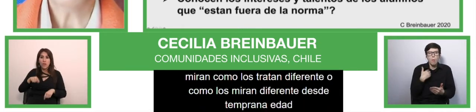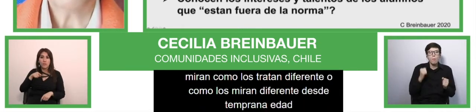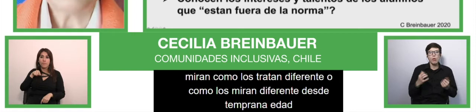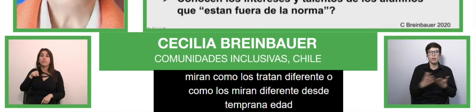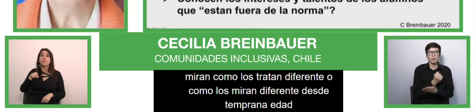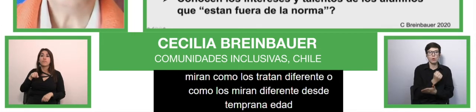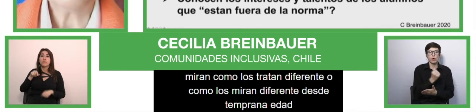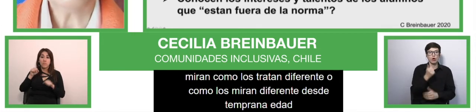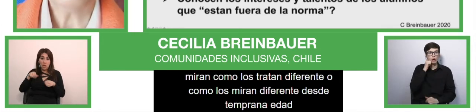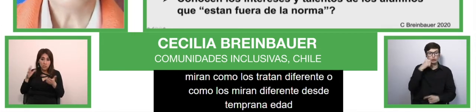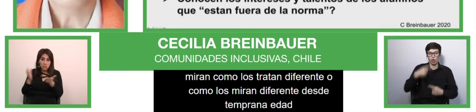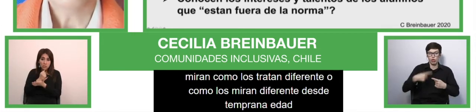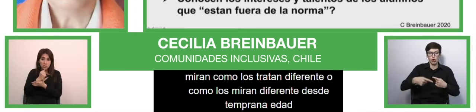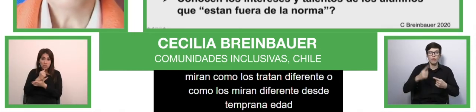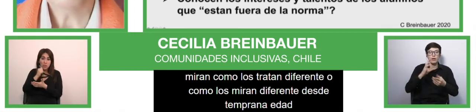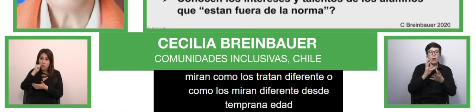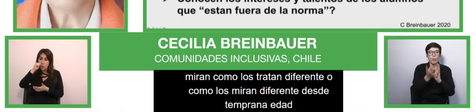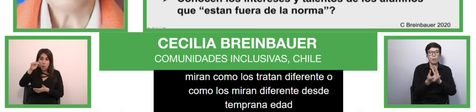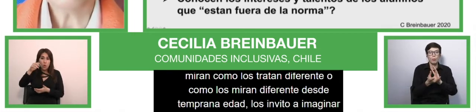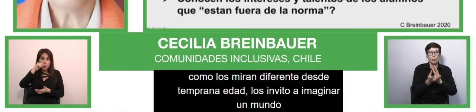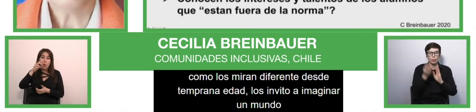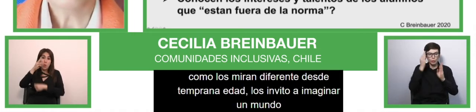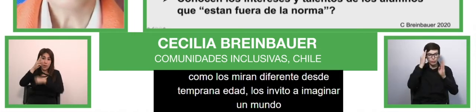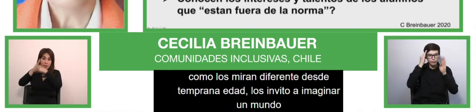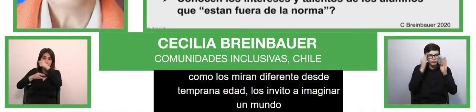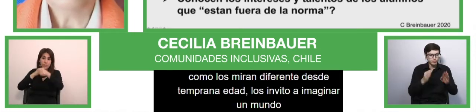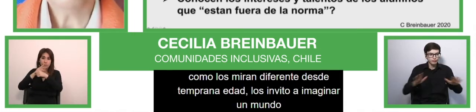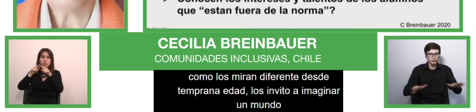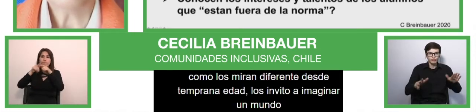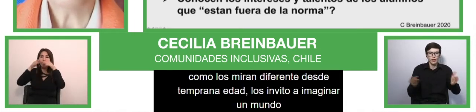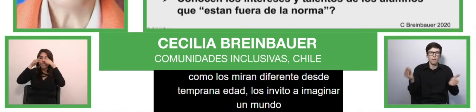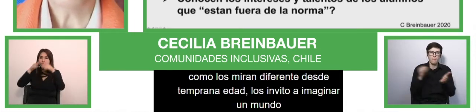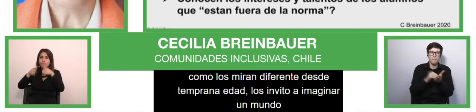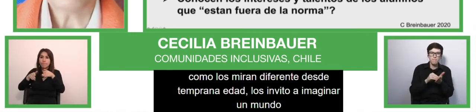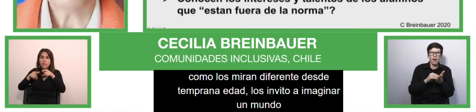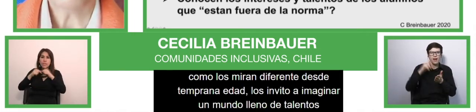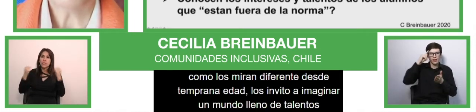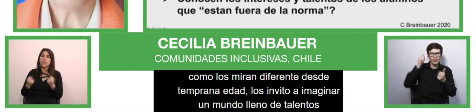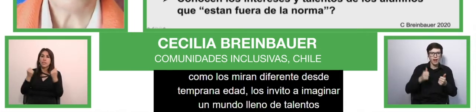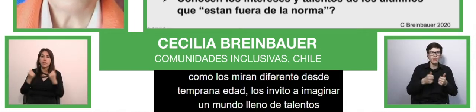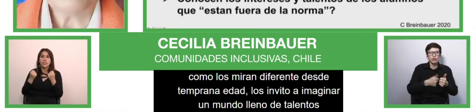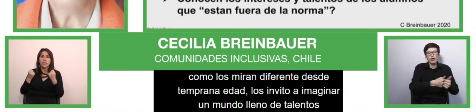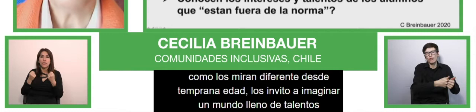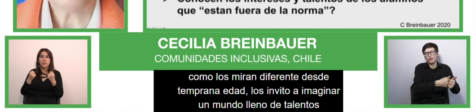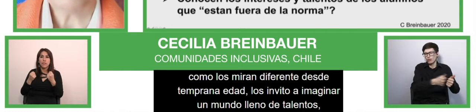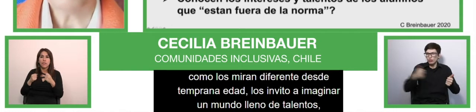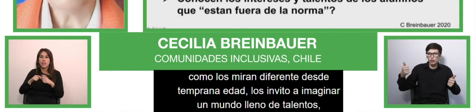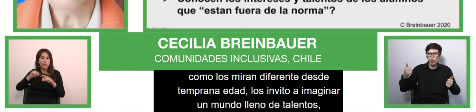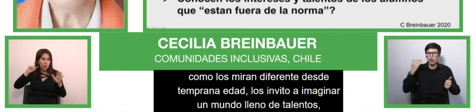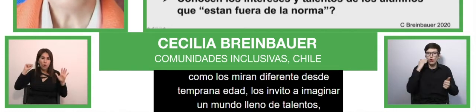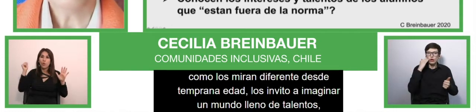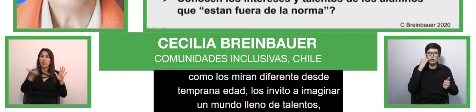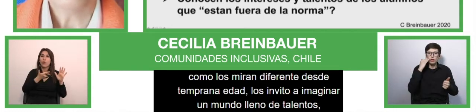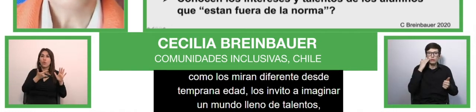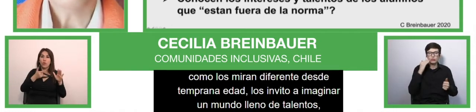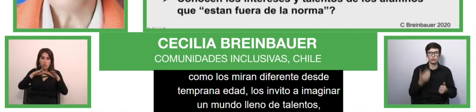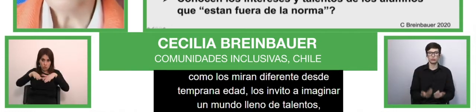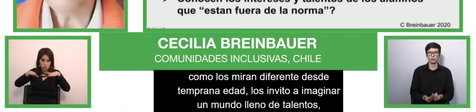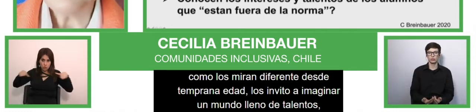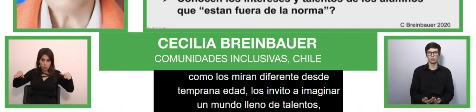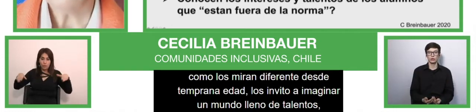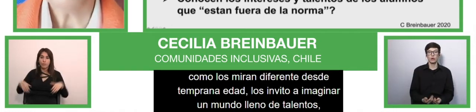un mundo con énfasis en los intereses y los talentos de todos los niños y jóvenes